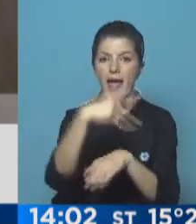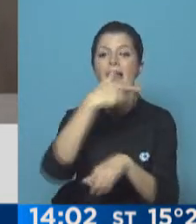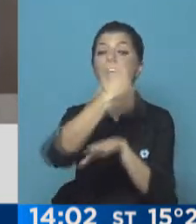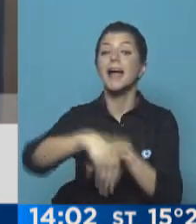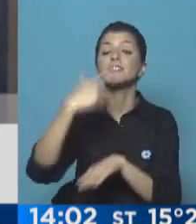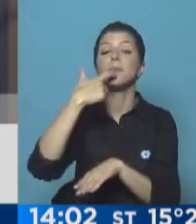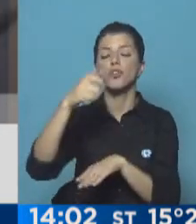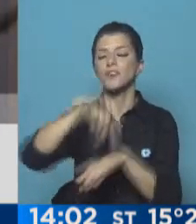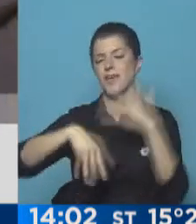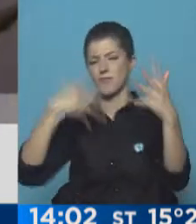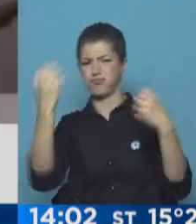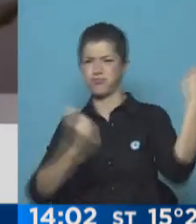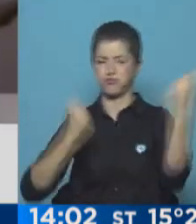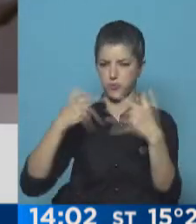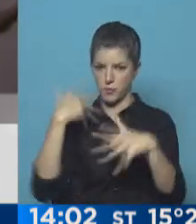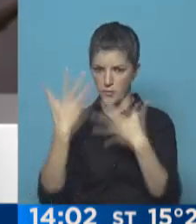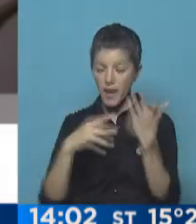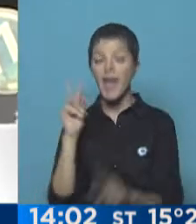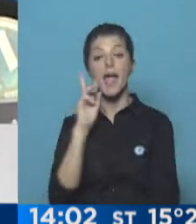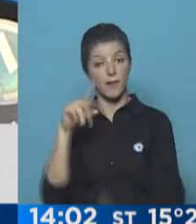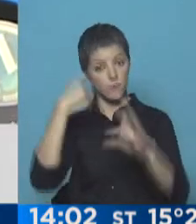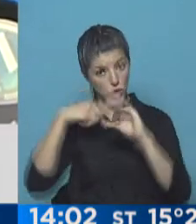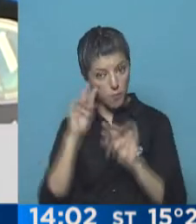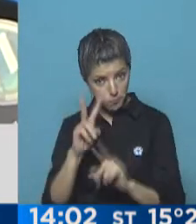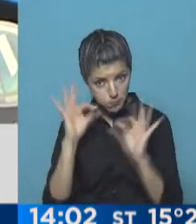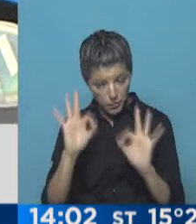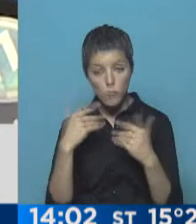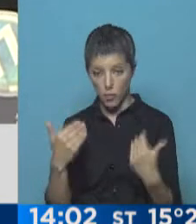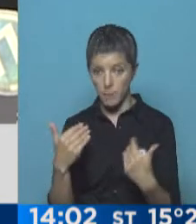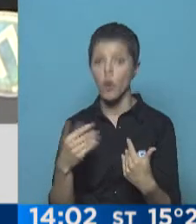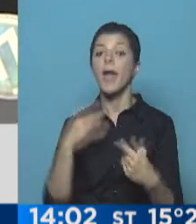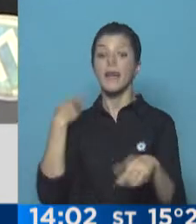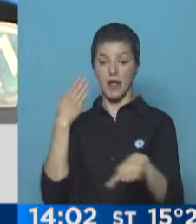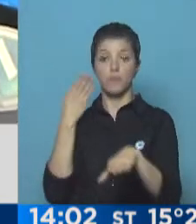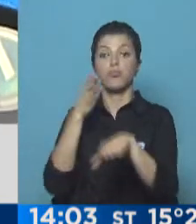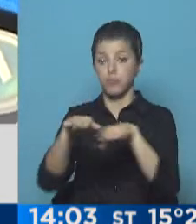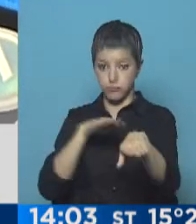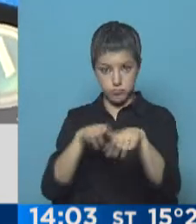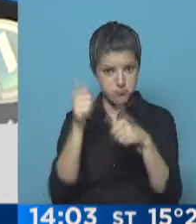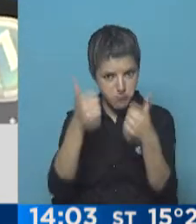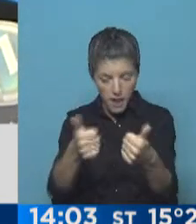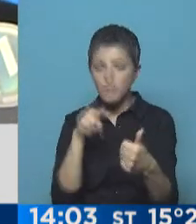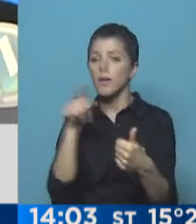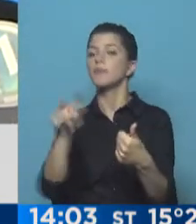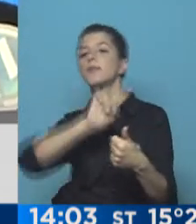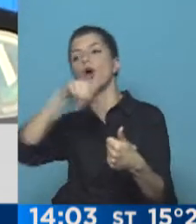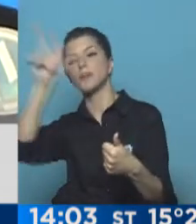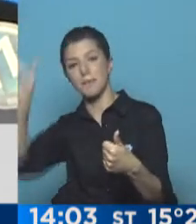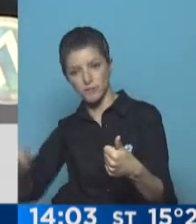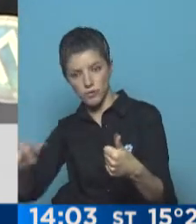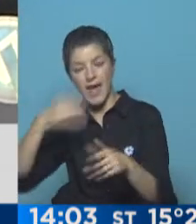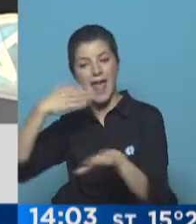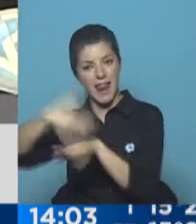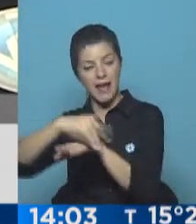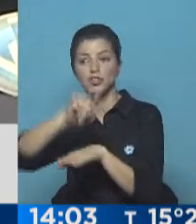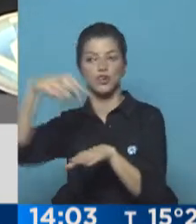la conducción del vehículo y en el vídeo se ven por un lado del sentido de circulación correcto se ve dos personas una que viene por la cinta asfáltica y otra que está por la